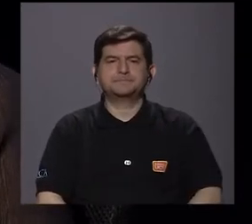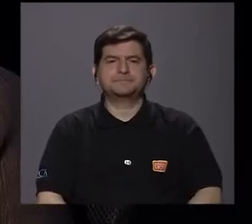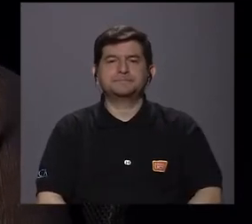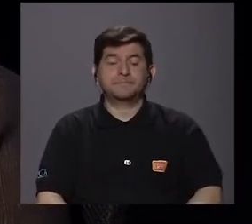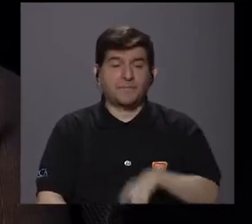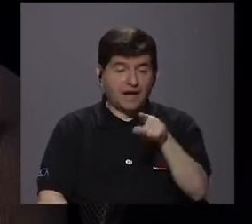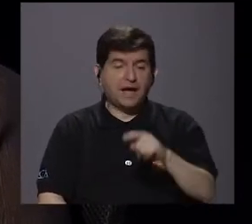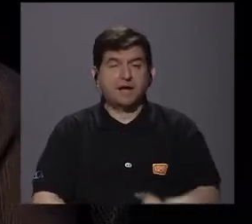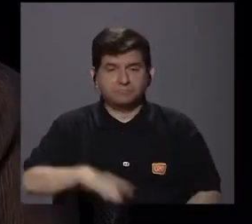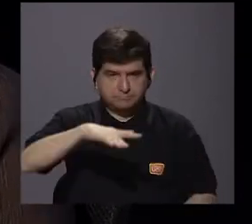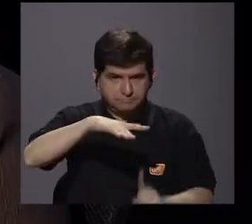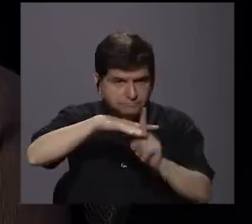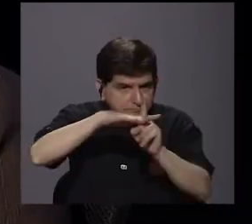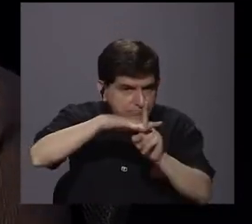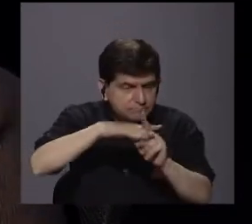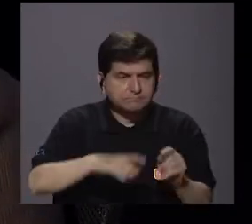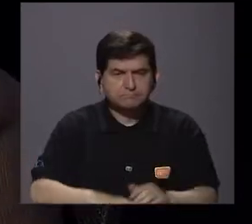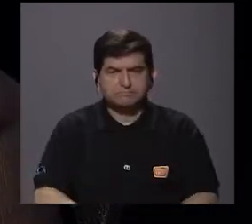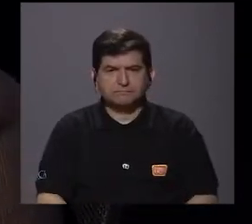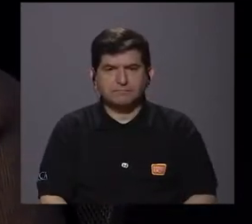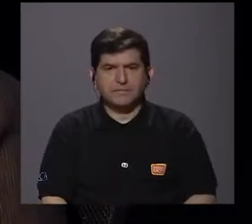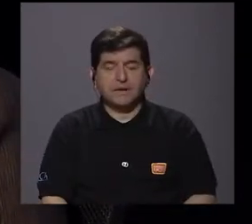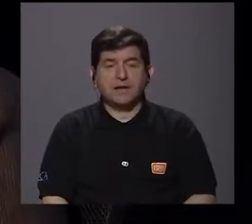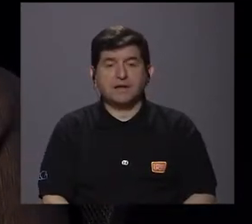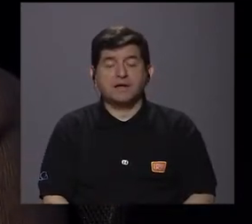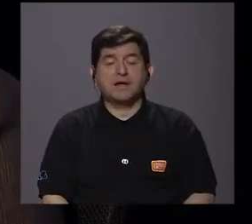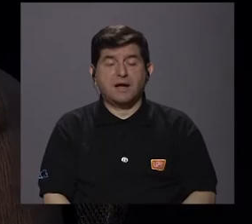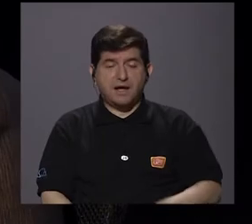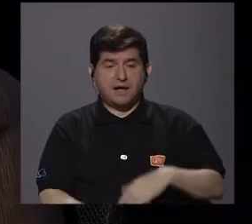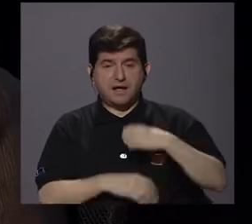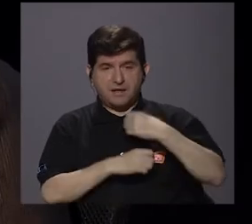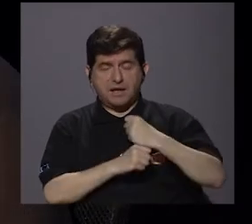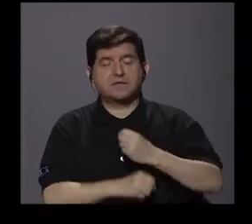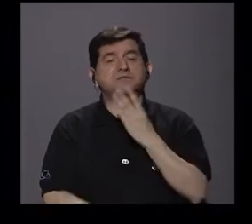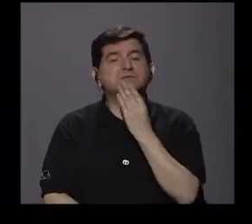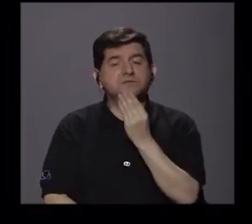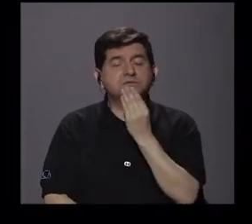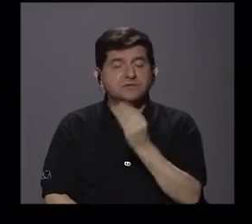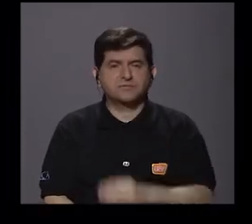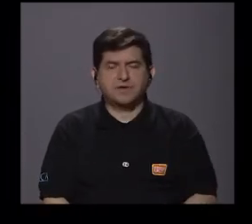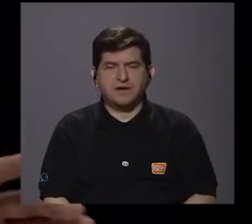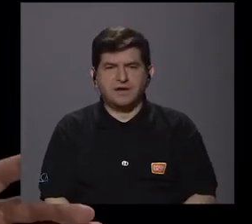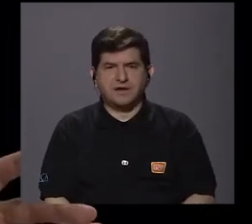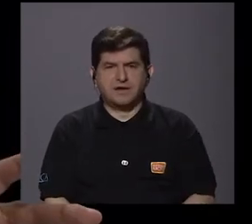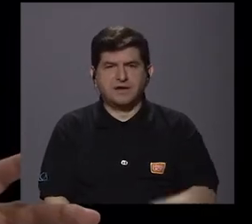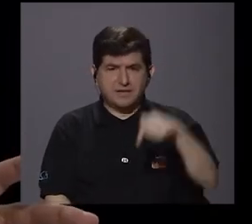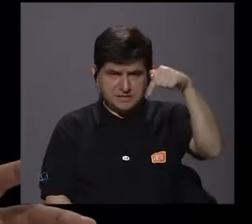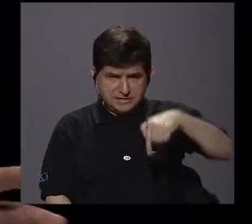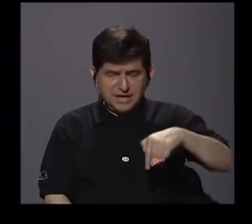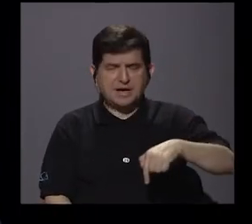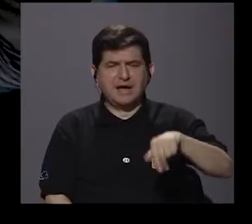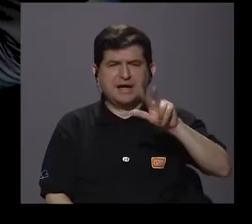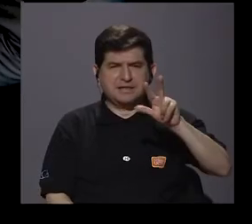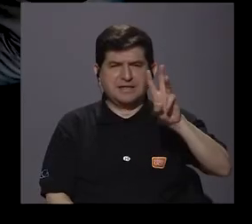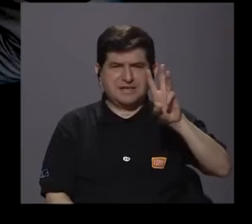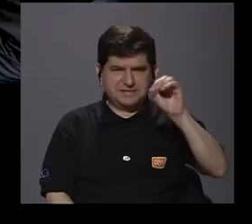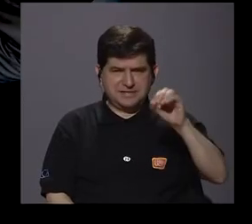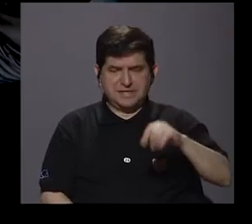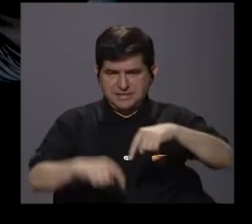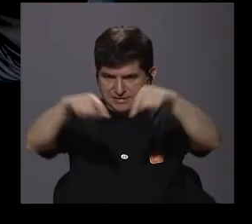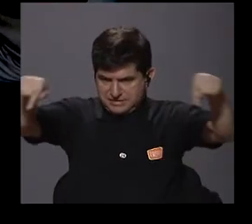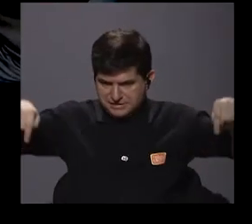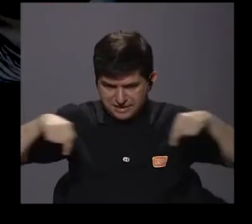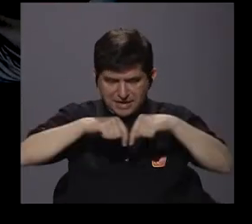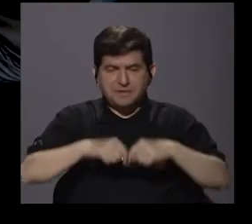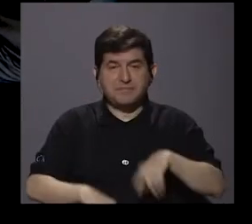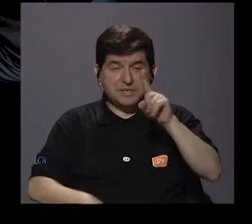donde hay presencia sionista israelí. Si esta mesa de 360 fuese el territorio de Al-Jalil, habría una línea